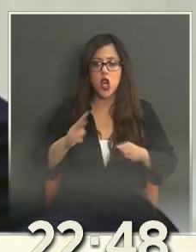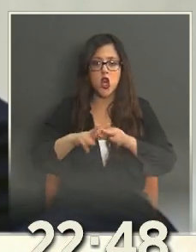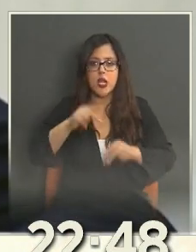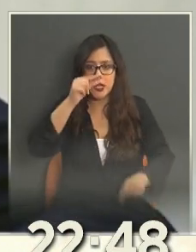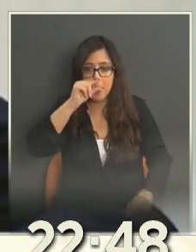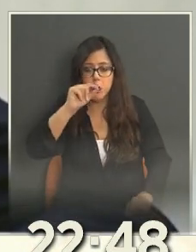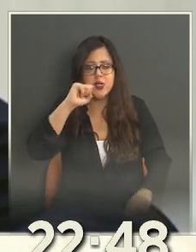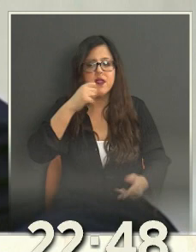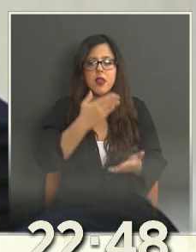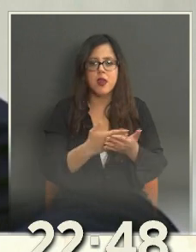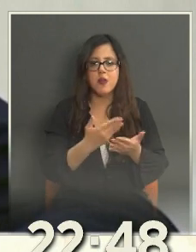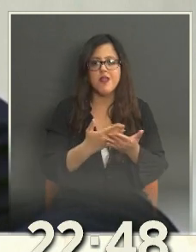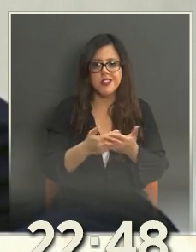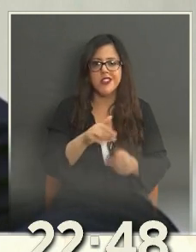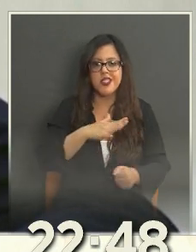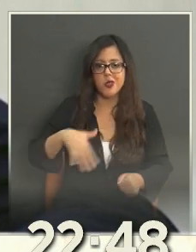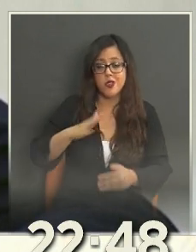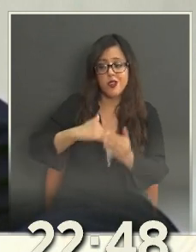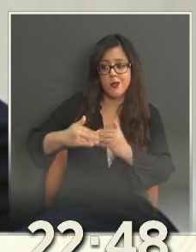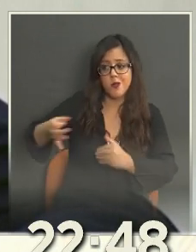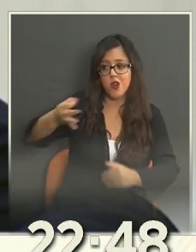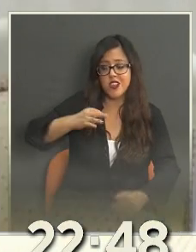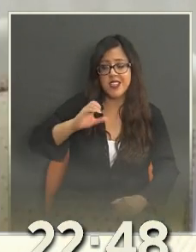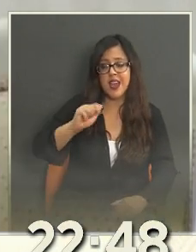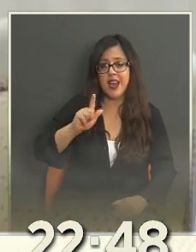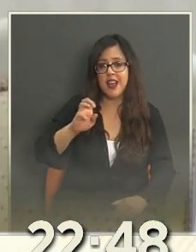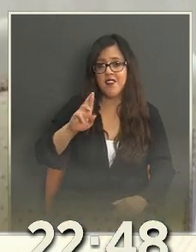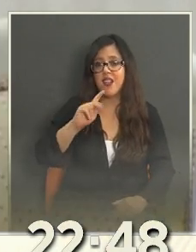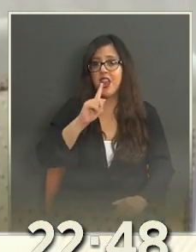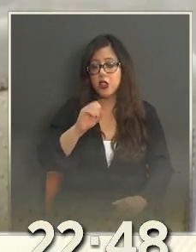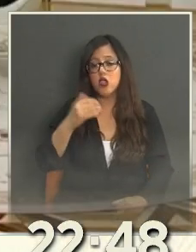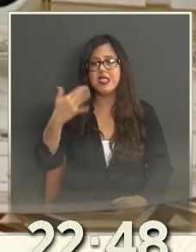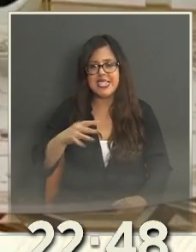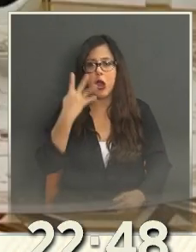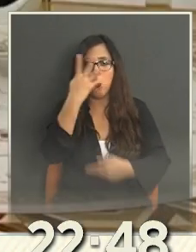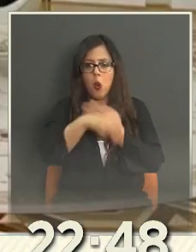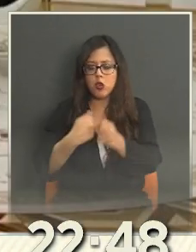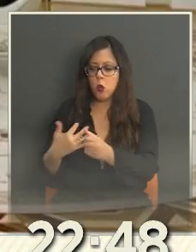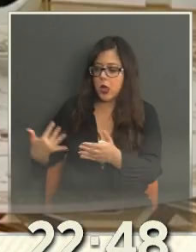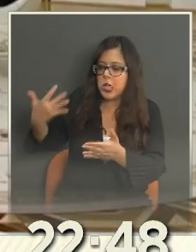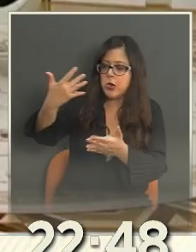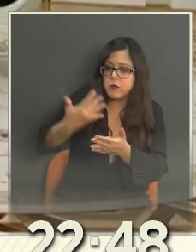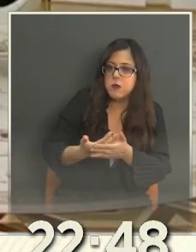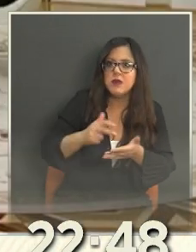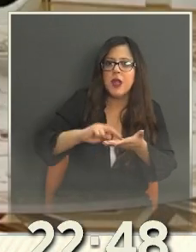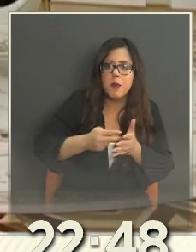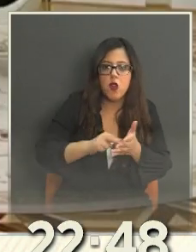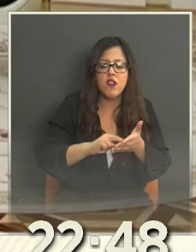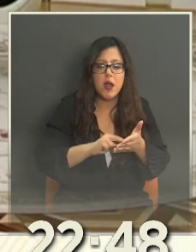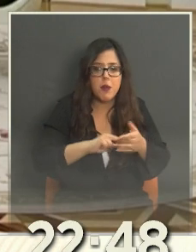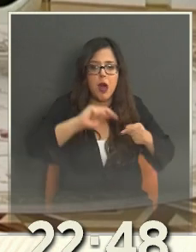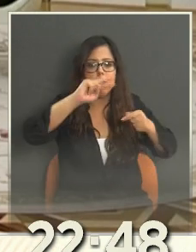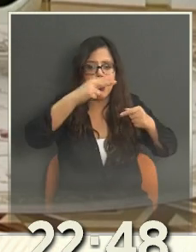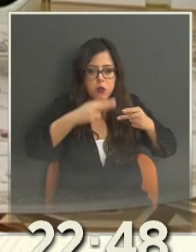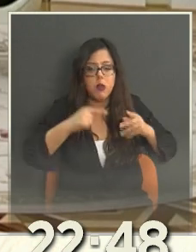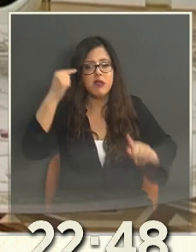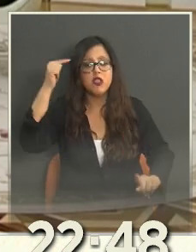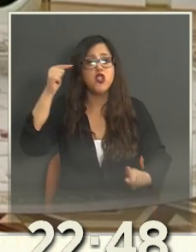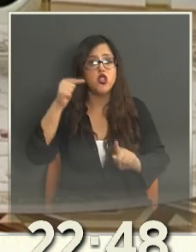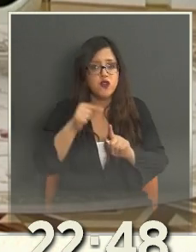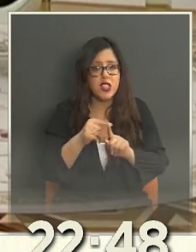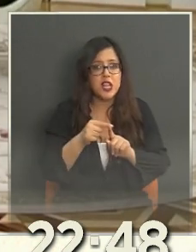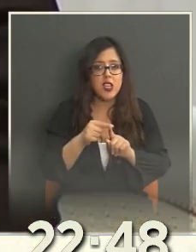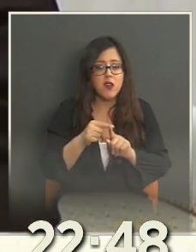aprovechar el momento como decía alberto él lleva cuatro años de un conflicto híbrido con uno con el objetivo fundamental y